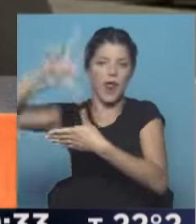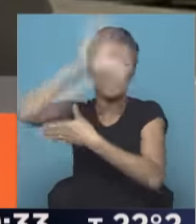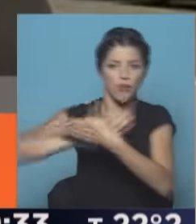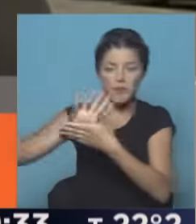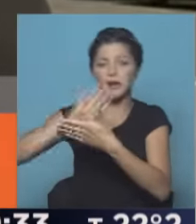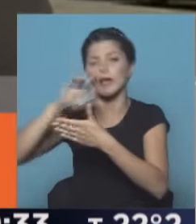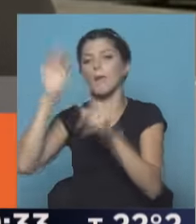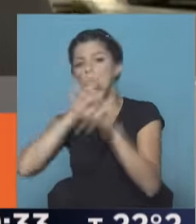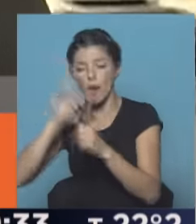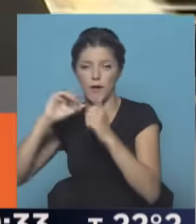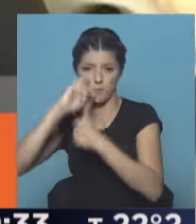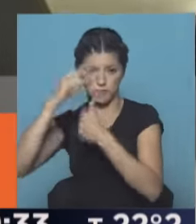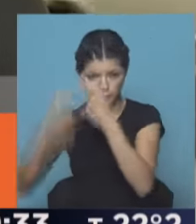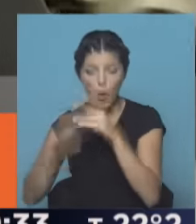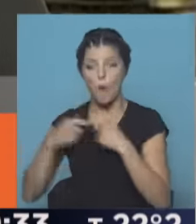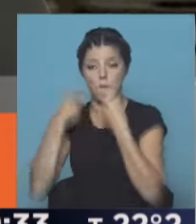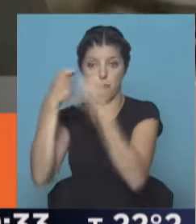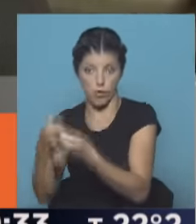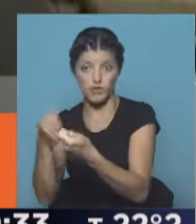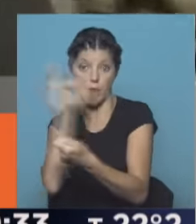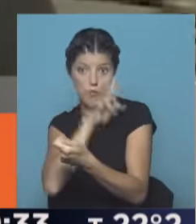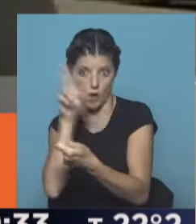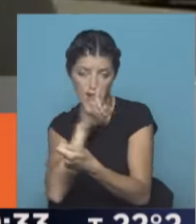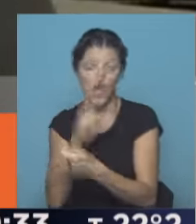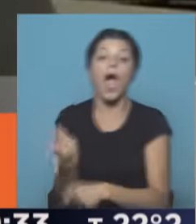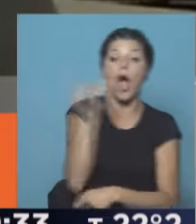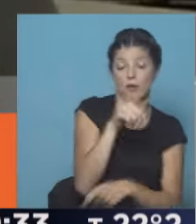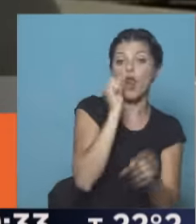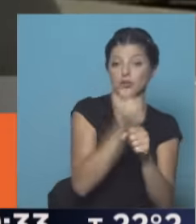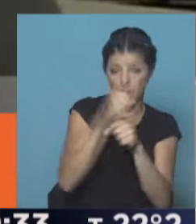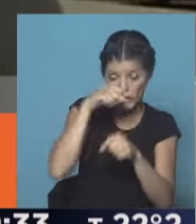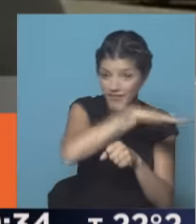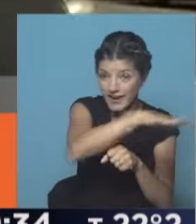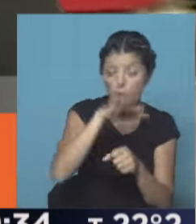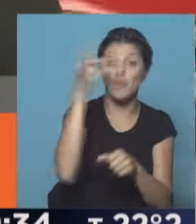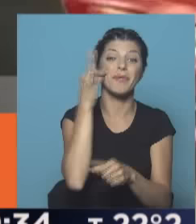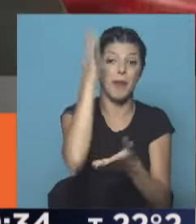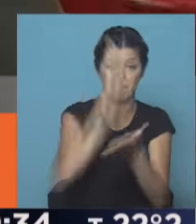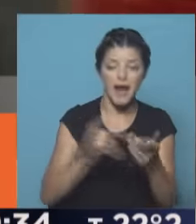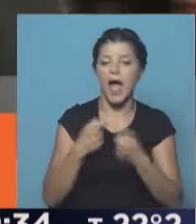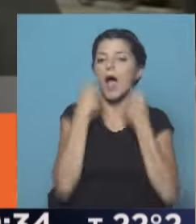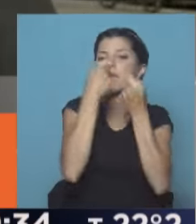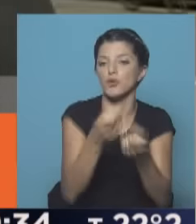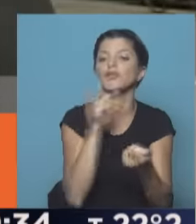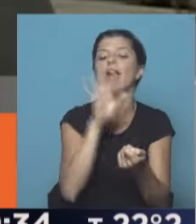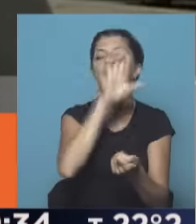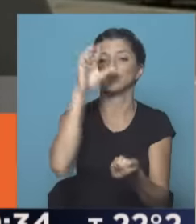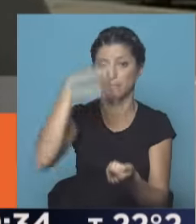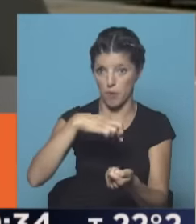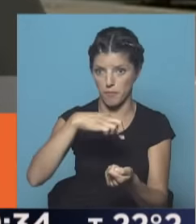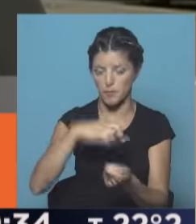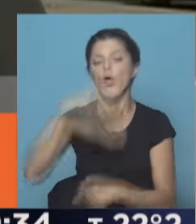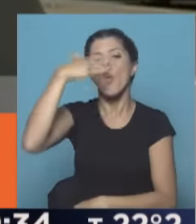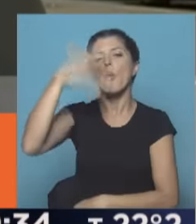Clinton, mientras que la clase trabajadora blanca y los trabajadores rurales se lo dan a Donald Trump. Una encuesta, una de las últimas encuestas de la